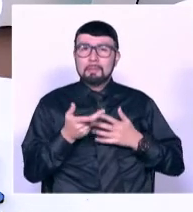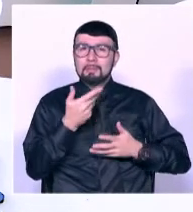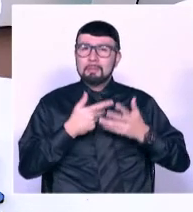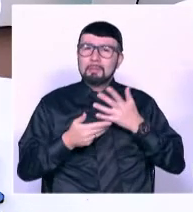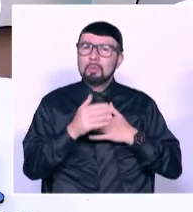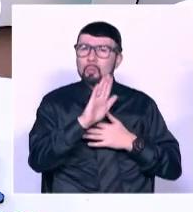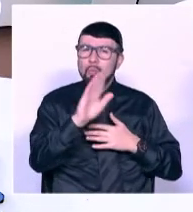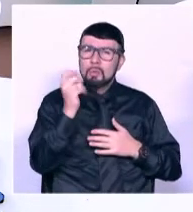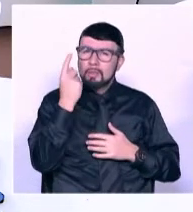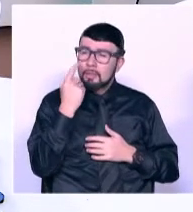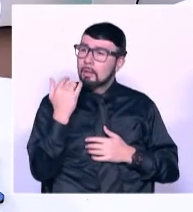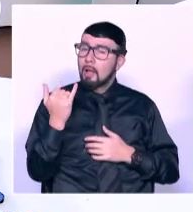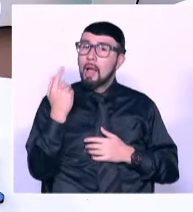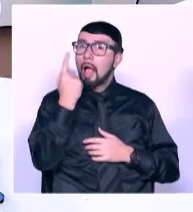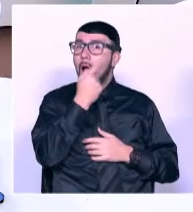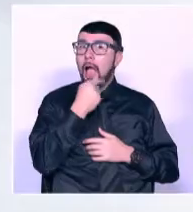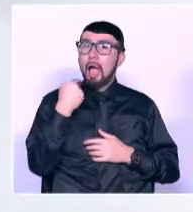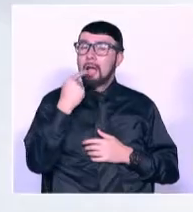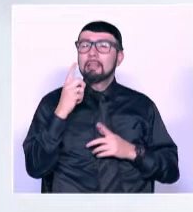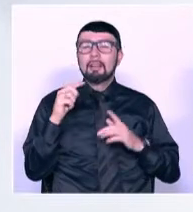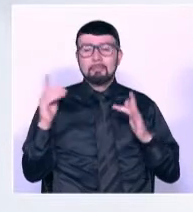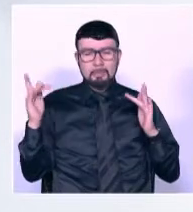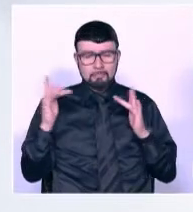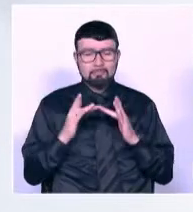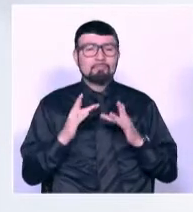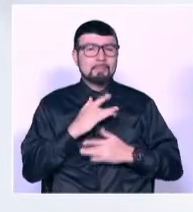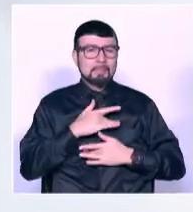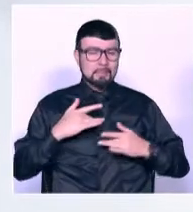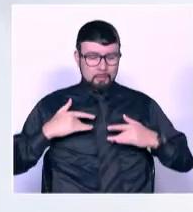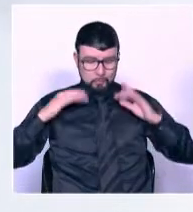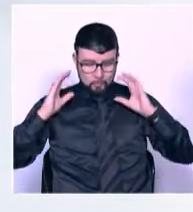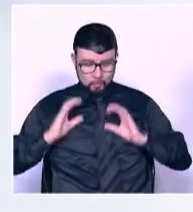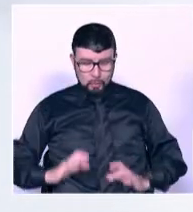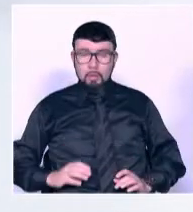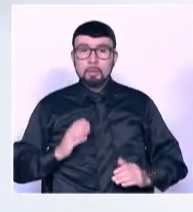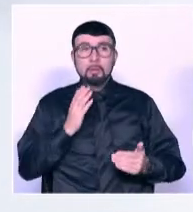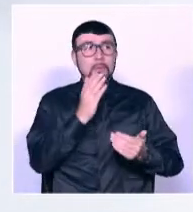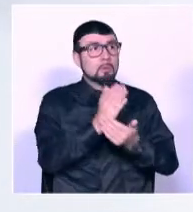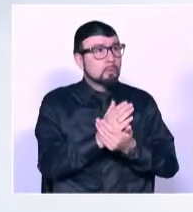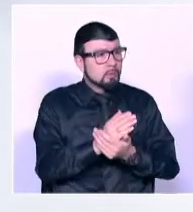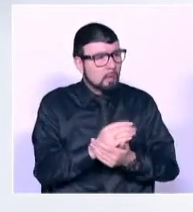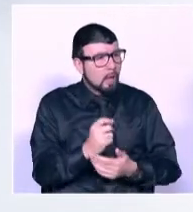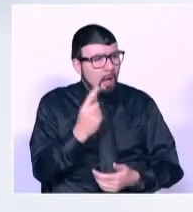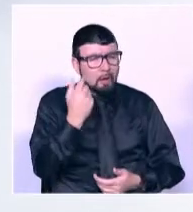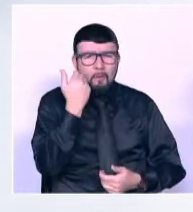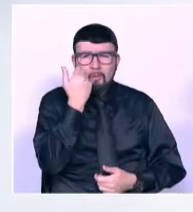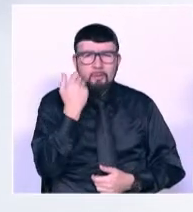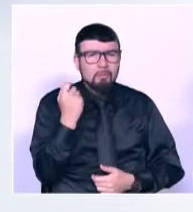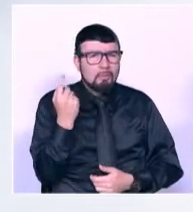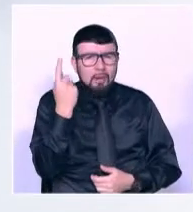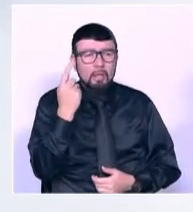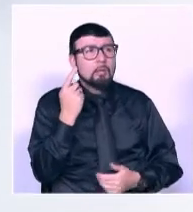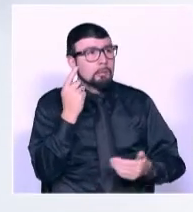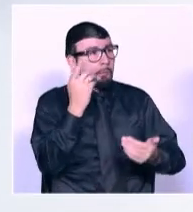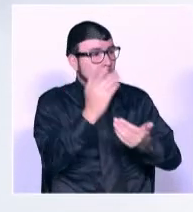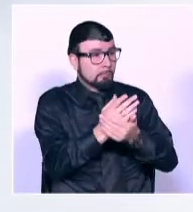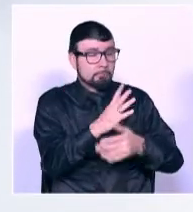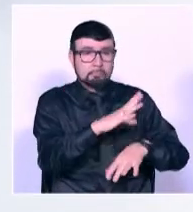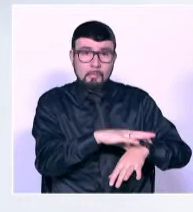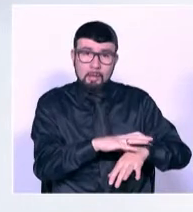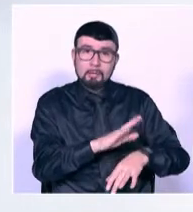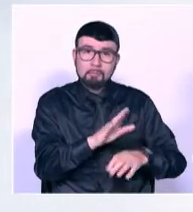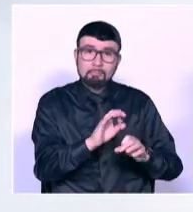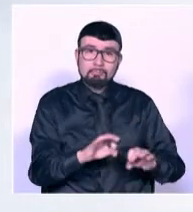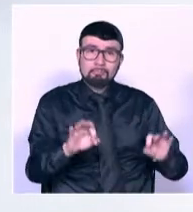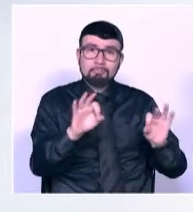que la boca también hace parte de la salud y que debemos cuidarla, consultar a la hora de que estemos presentando manifestaciones en esta